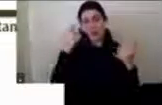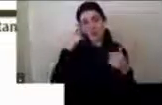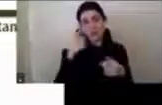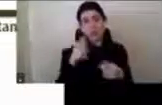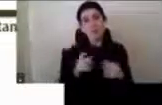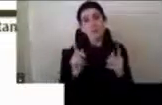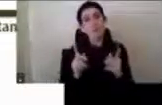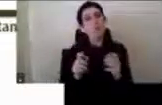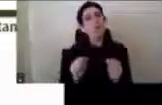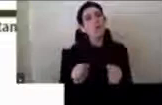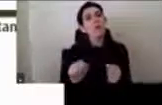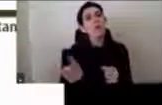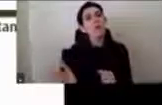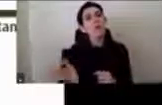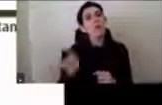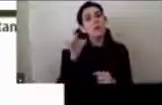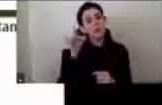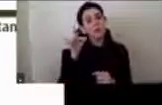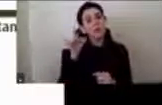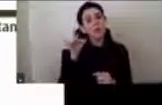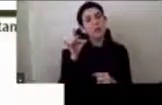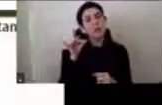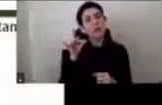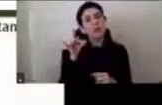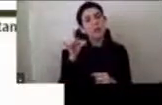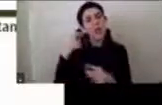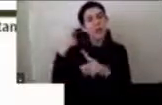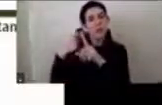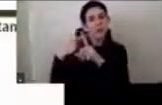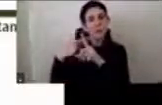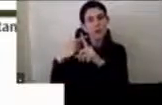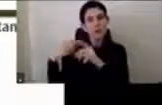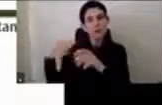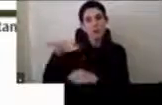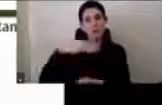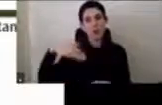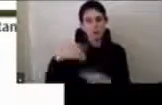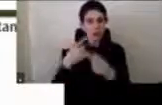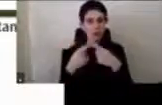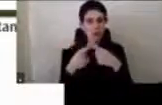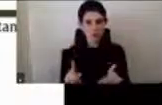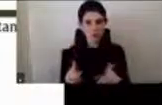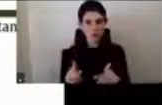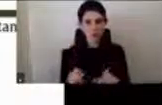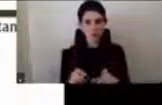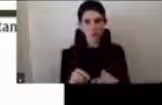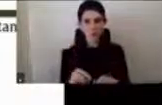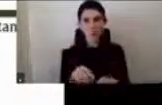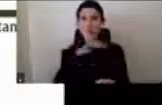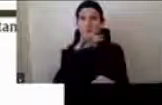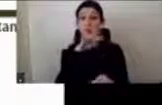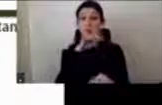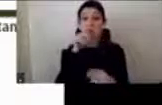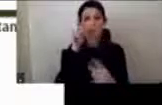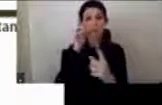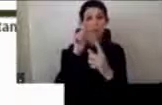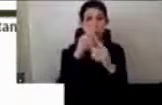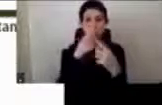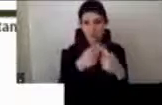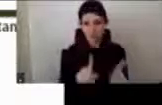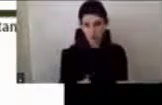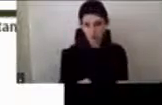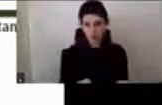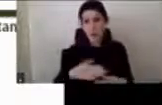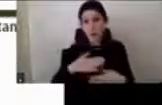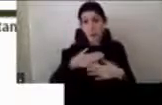beneficios asociados en diferentes contextos y puede ser utilizado con diversos fines. En mi